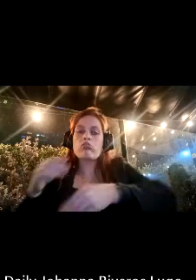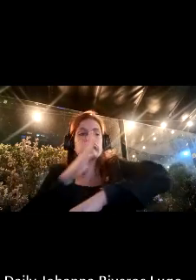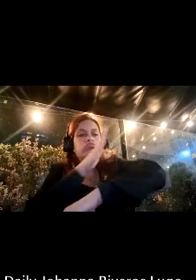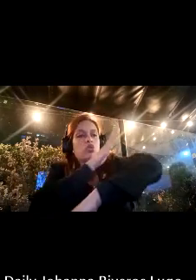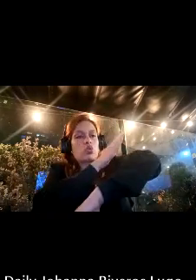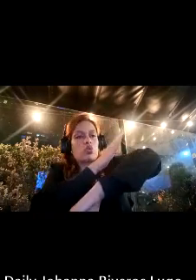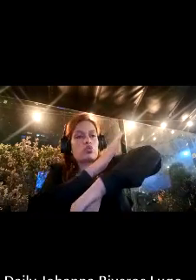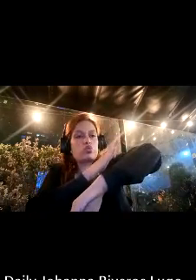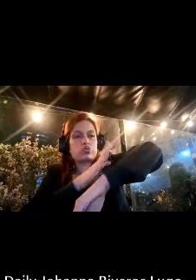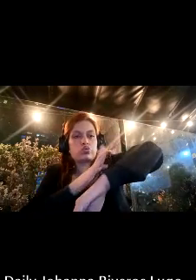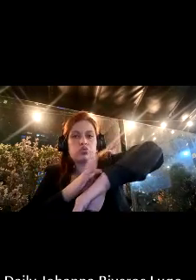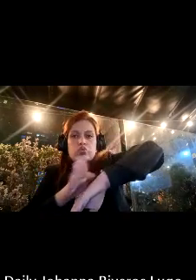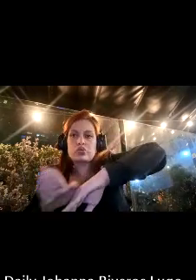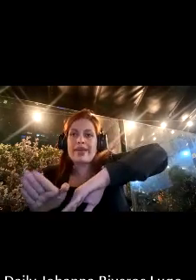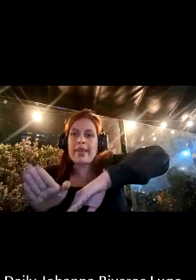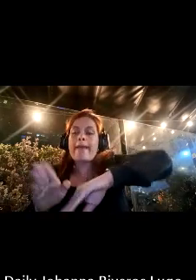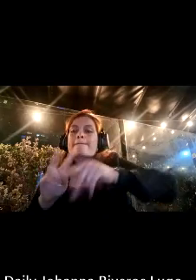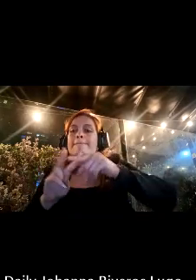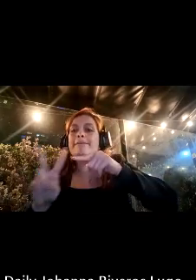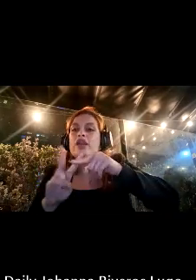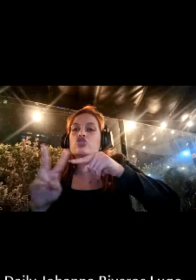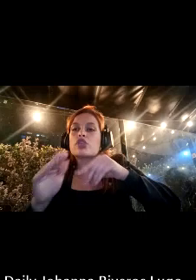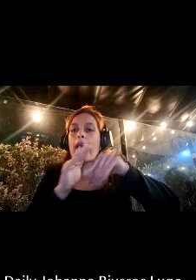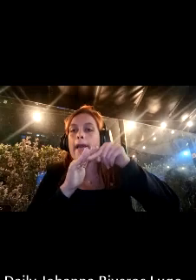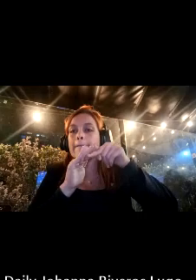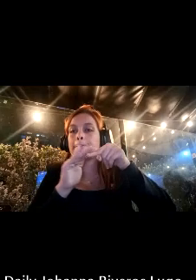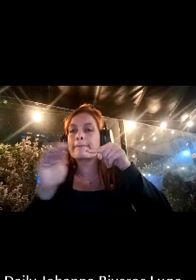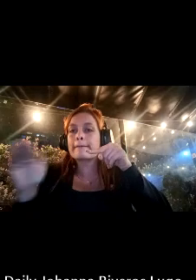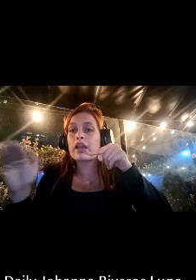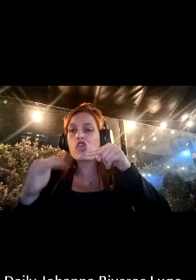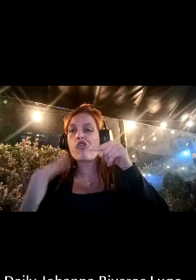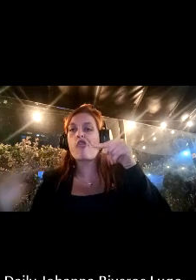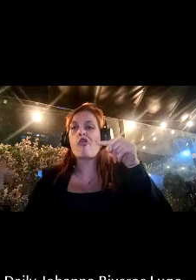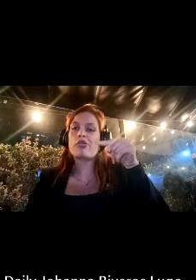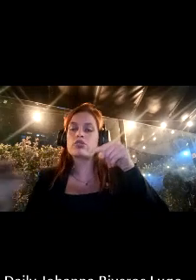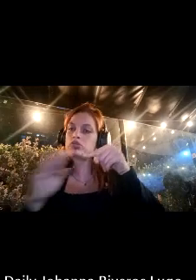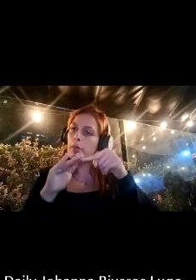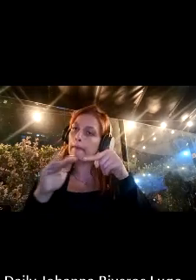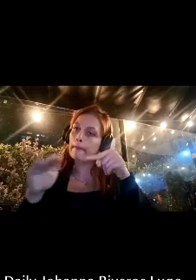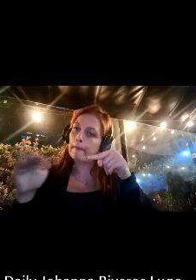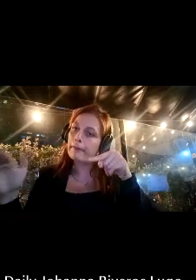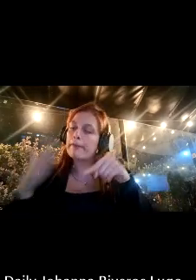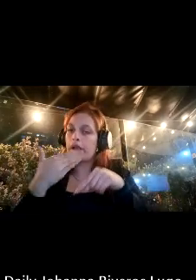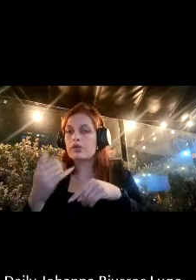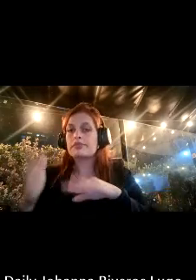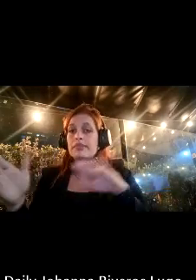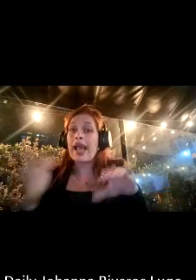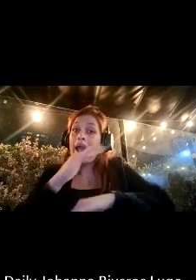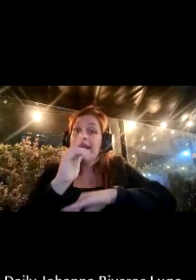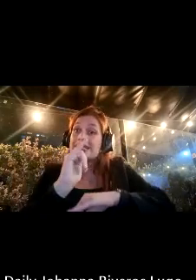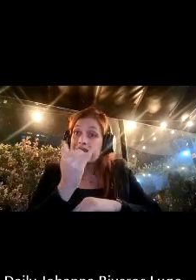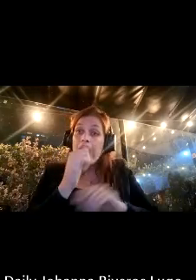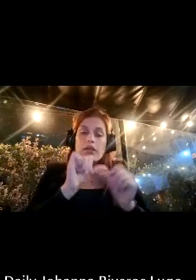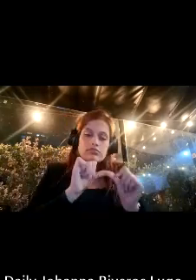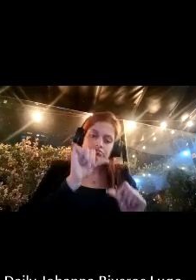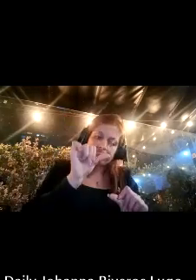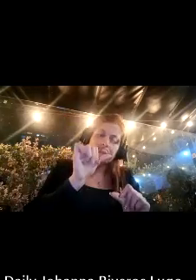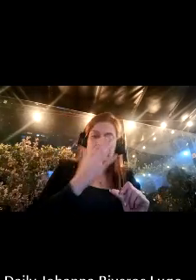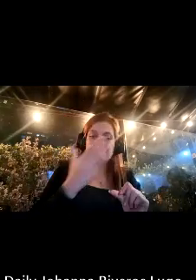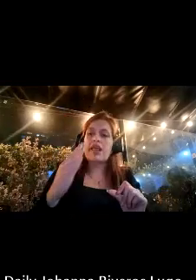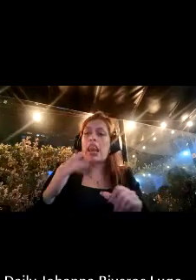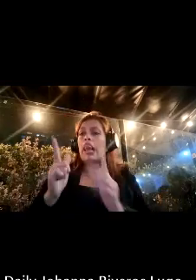más uniforme. Entonces ya cuando tenemos configurada nuestra rampa, ¿cierto? Vamos a ver